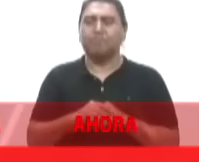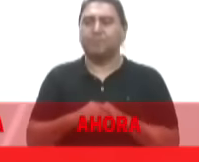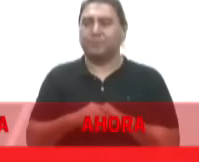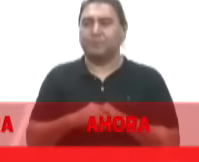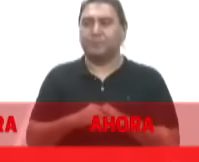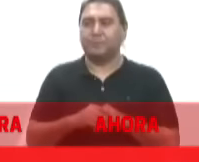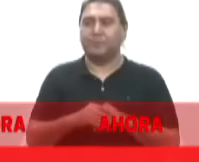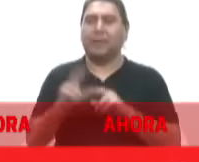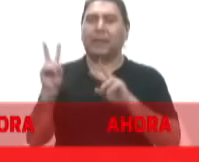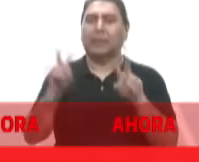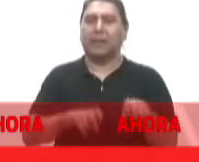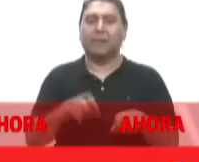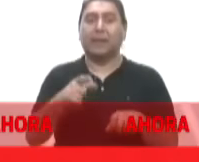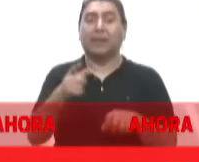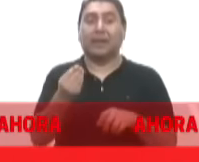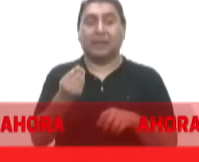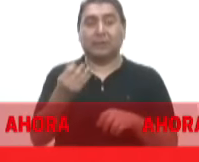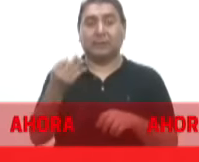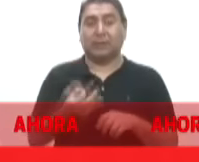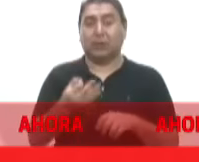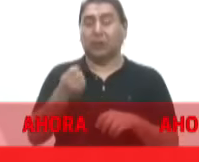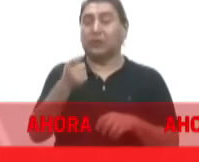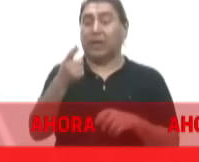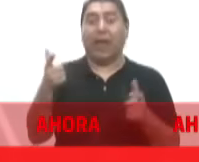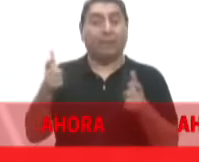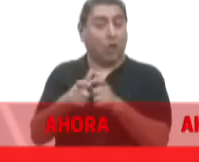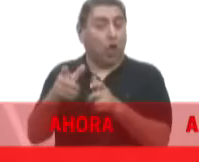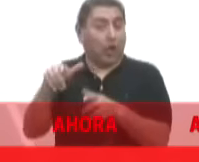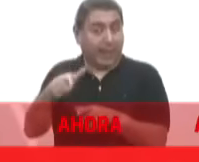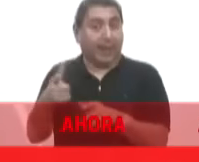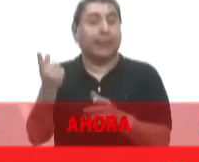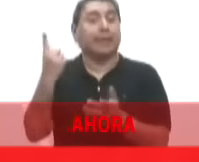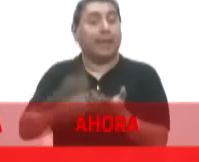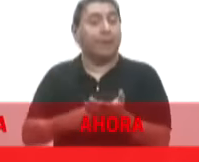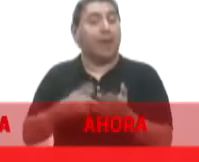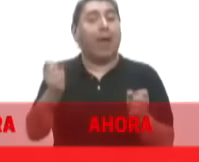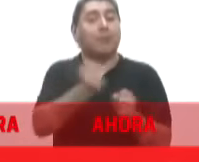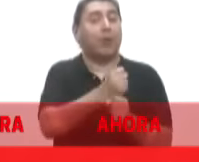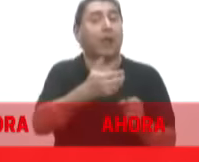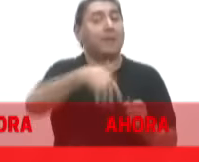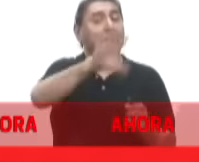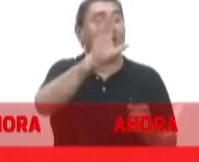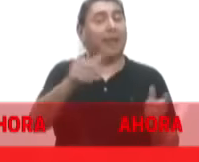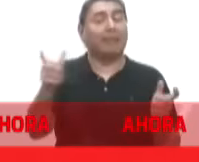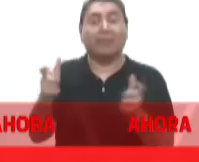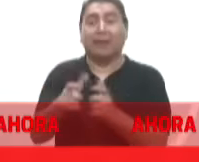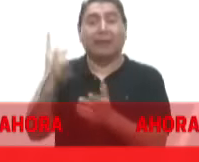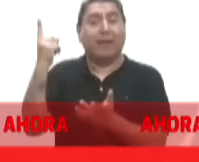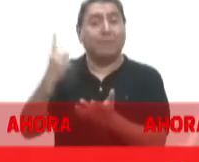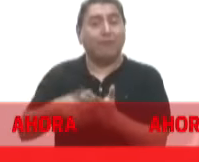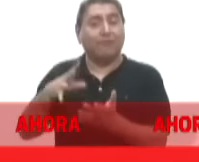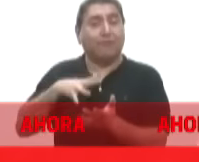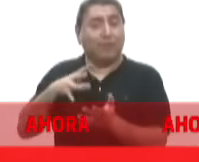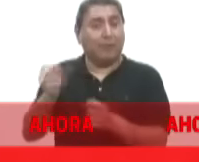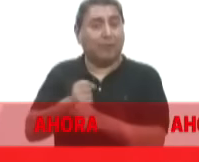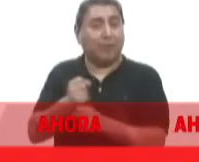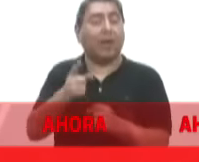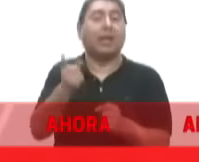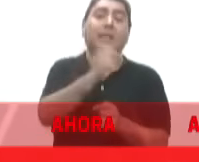El tema, su dictamen es cierto, es el dictamen de minoría, pero el dictamen aprobado es el dictamen de mayoría. El dictamen de minoría no fue aprobado, fue aprobado el de